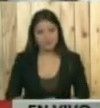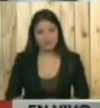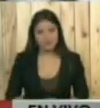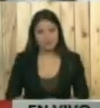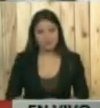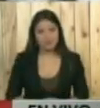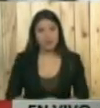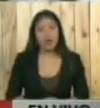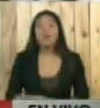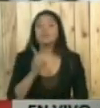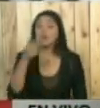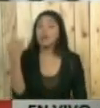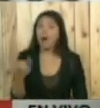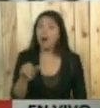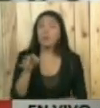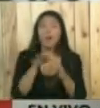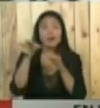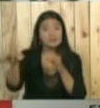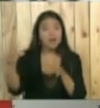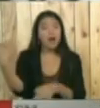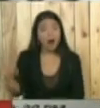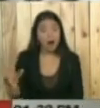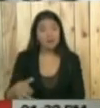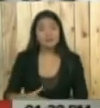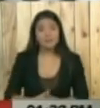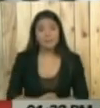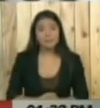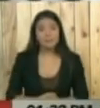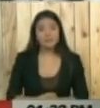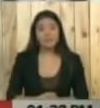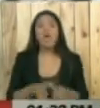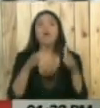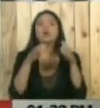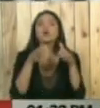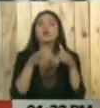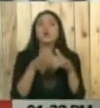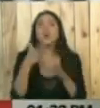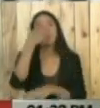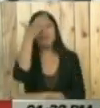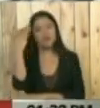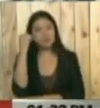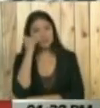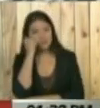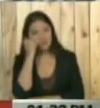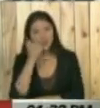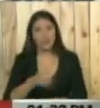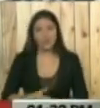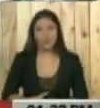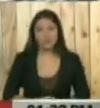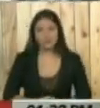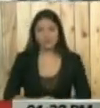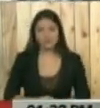ANROS está por allá también, saludo. Frente Francisco de Miranda.